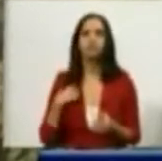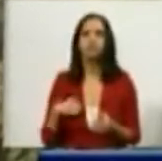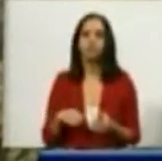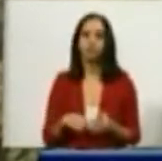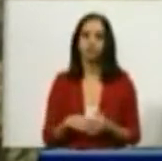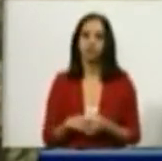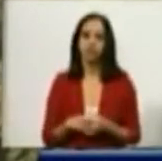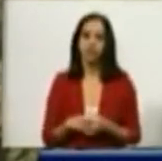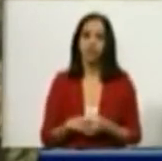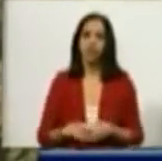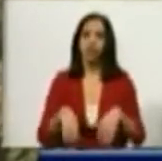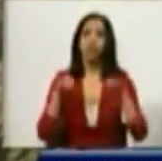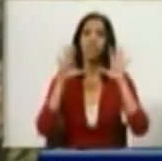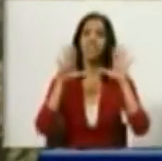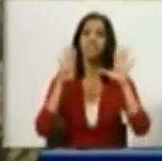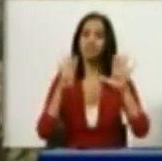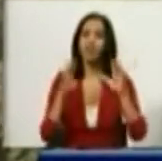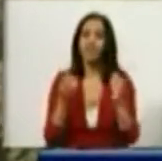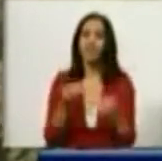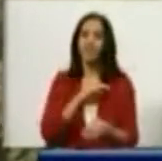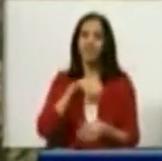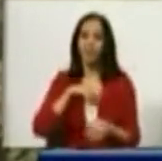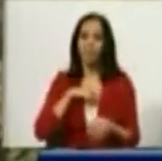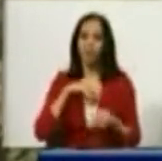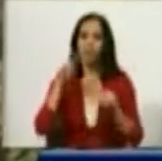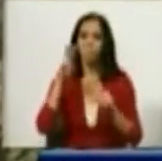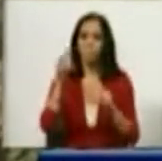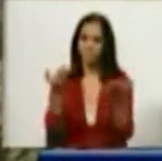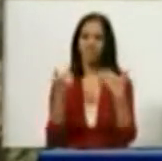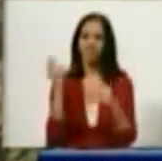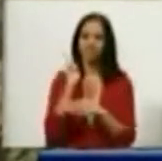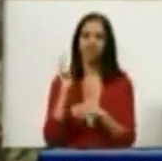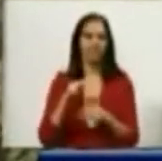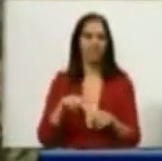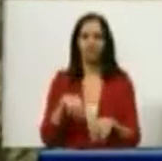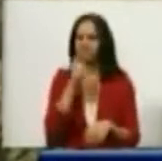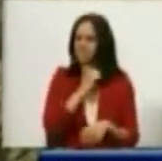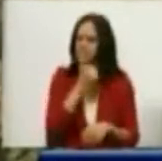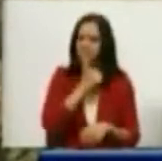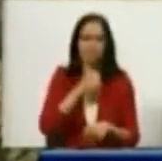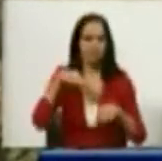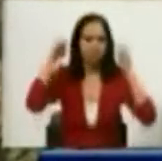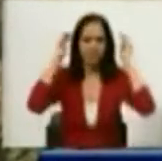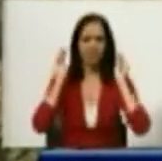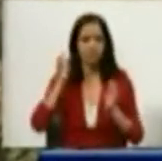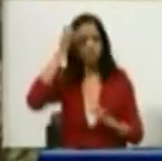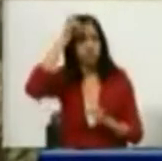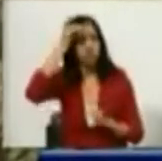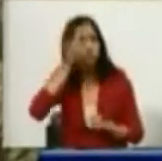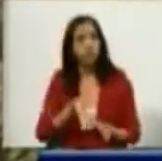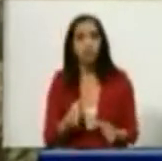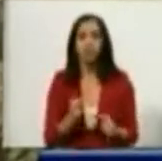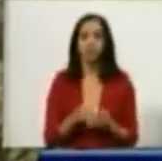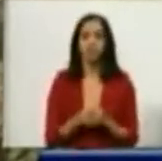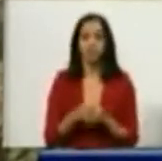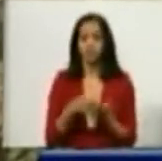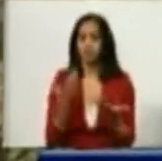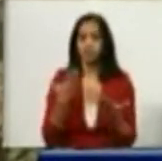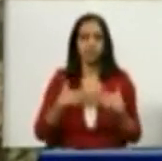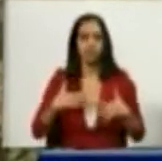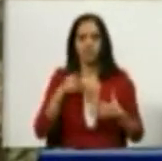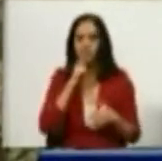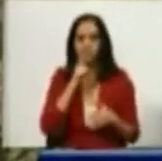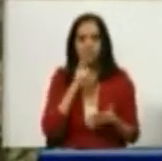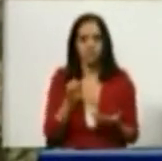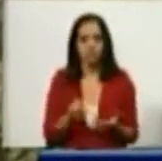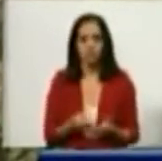Venezuela no soportan a María La loca ya no saben qué hacer para mantenerla calmada está más desenfrenada el día